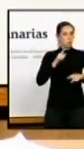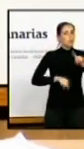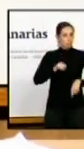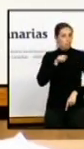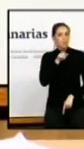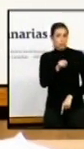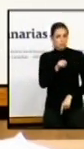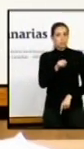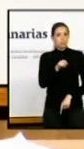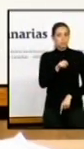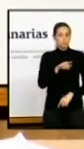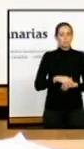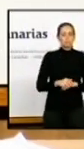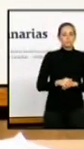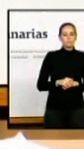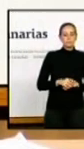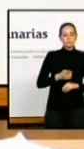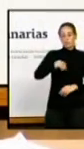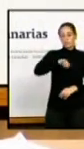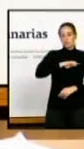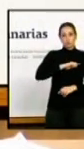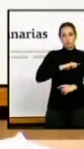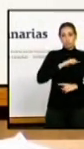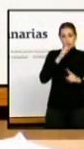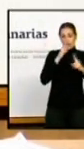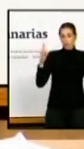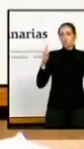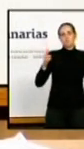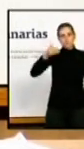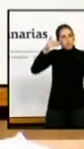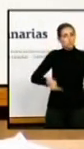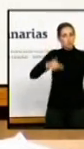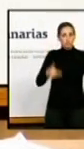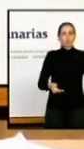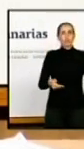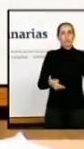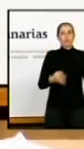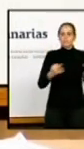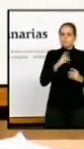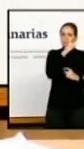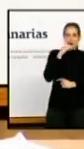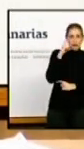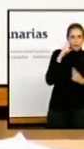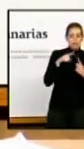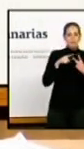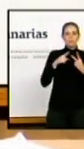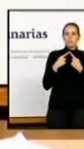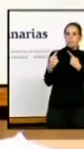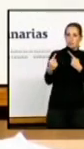convivencia las cenas, las comidas de Navidad. Entrará en vigor a las 12 horas